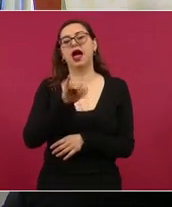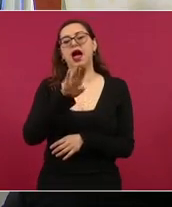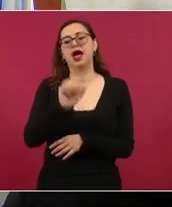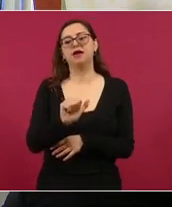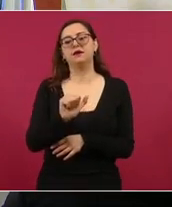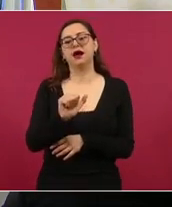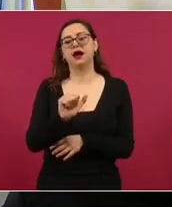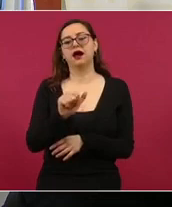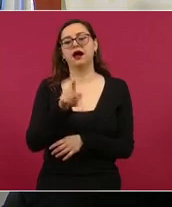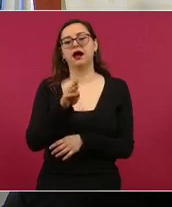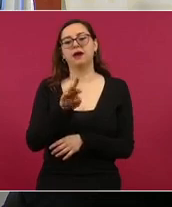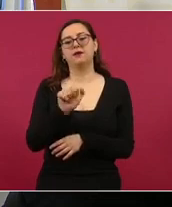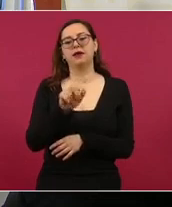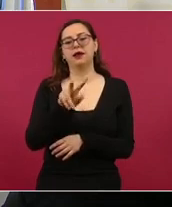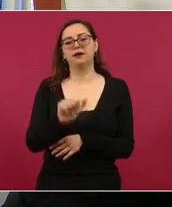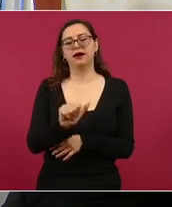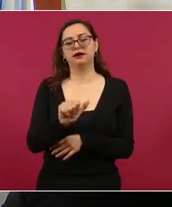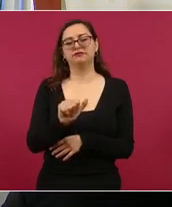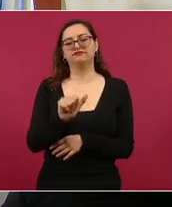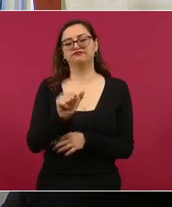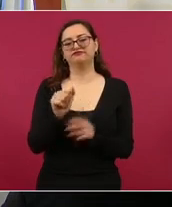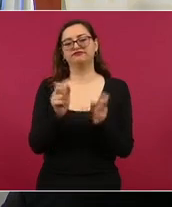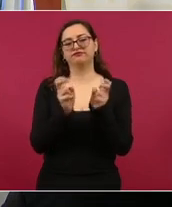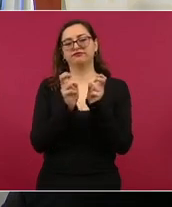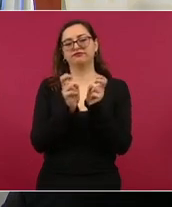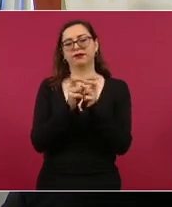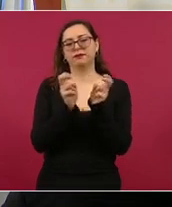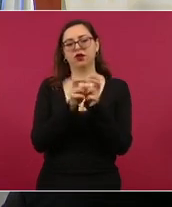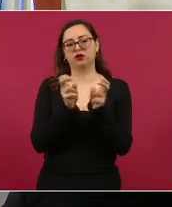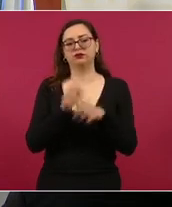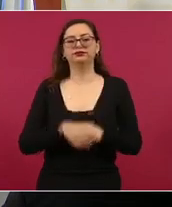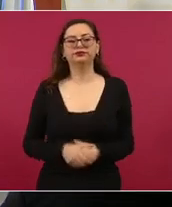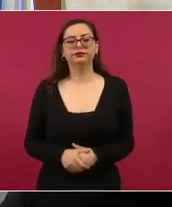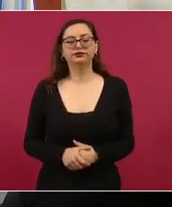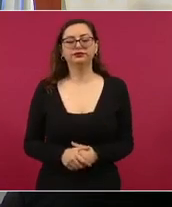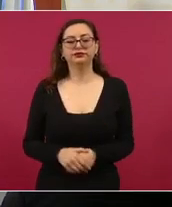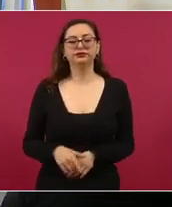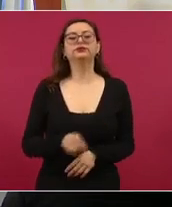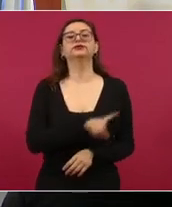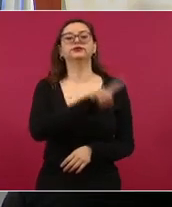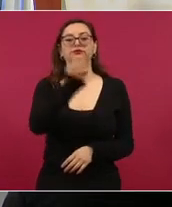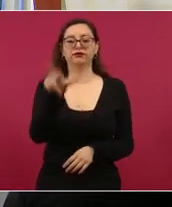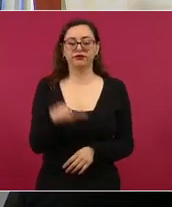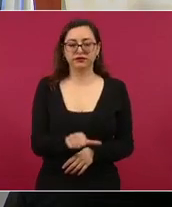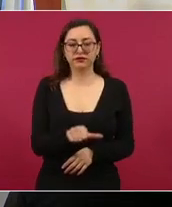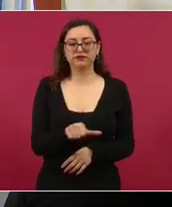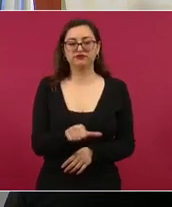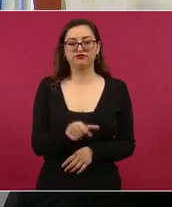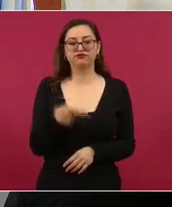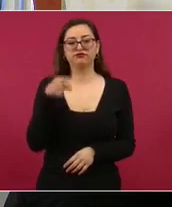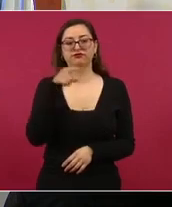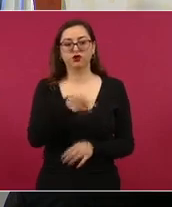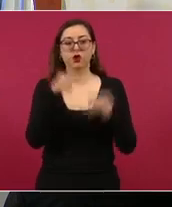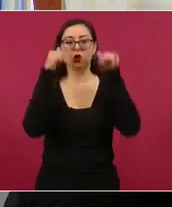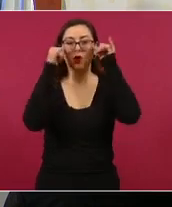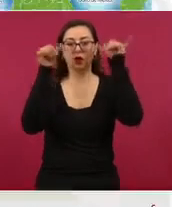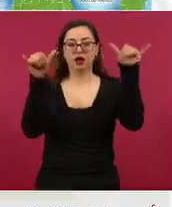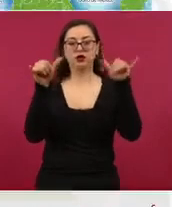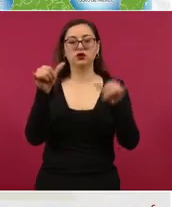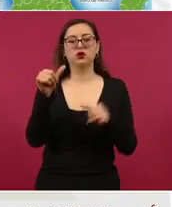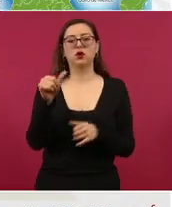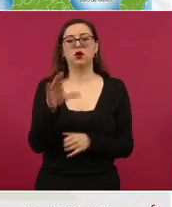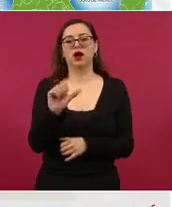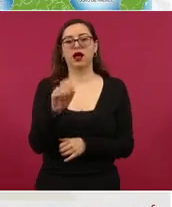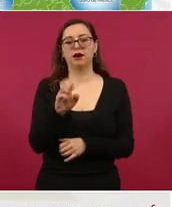Tampico. Para luego, la siguiente, por favor. Para luego, desde el gobierno de Cabeza de Vaca,